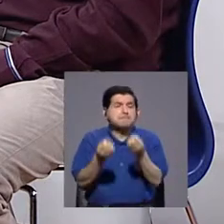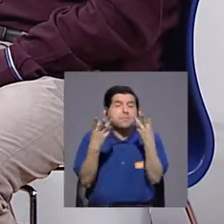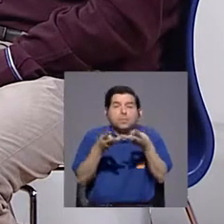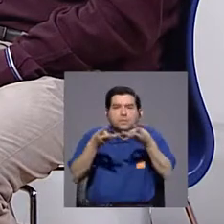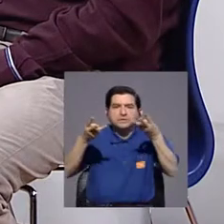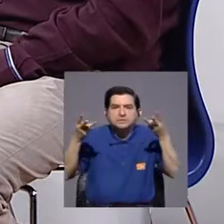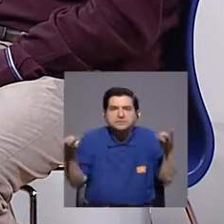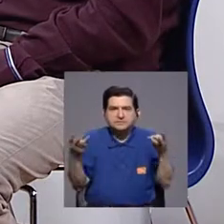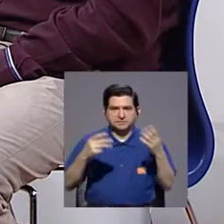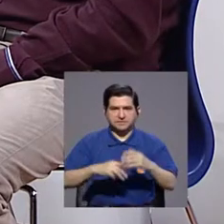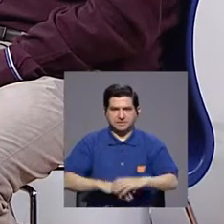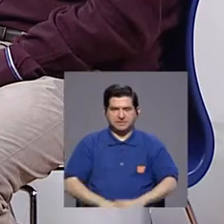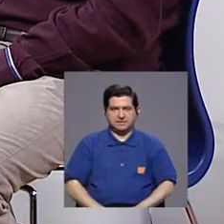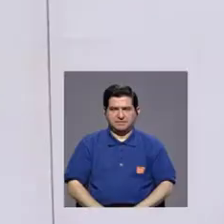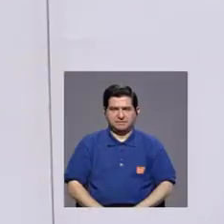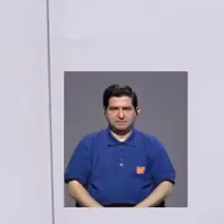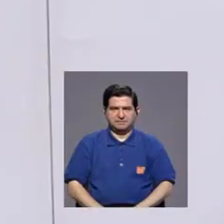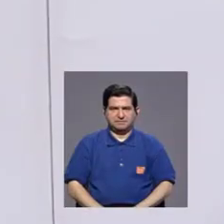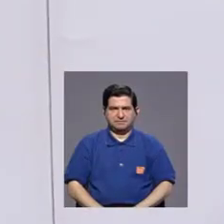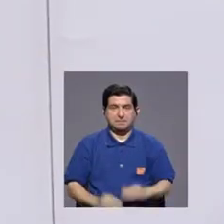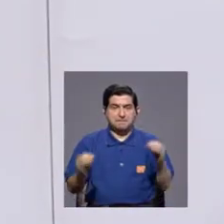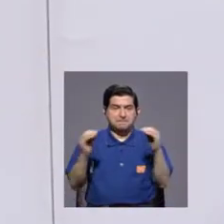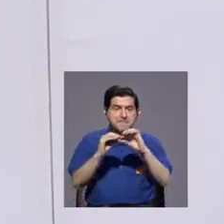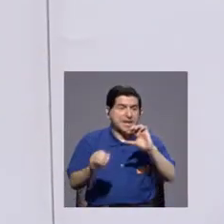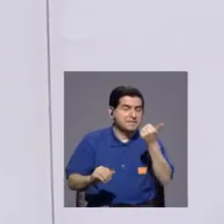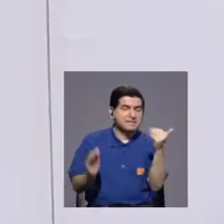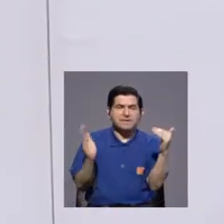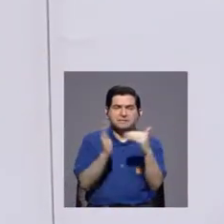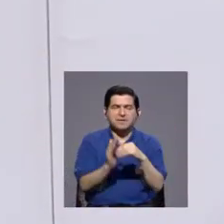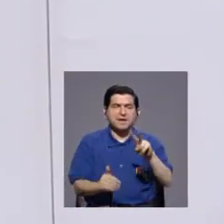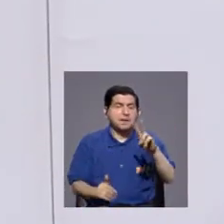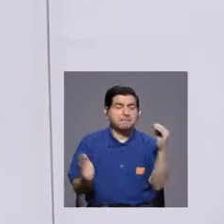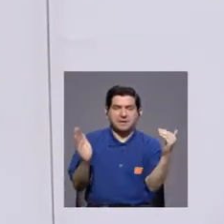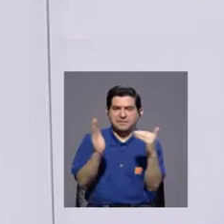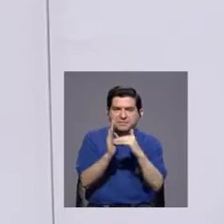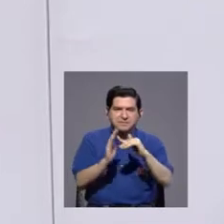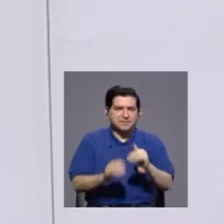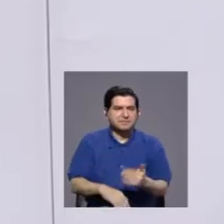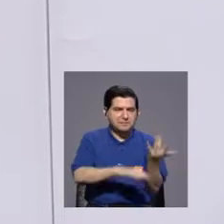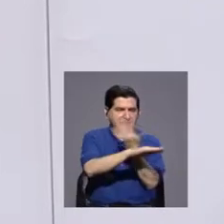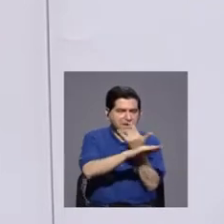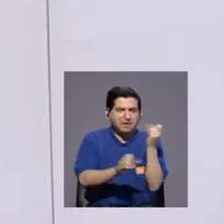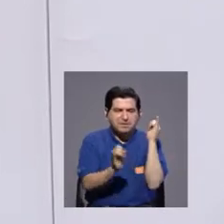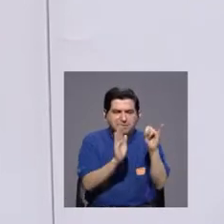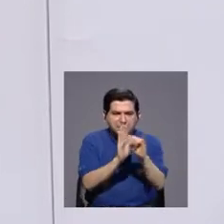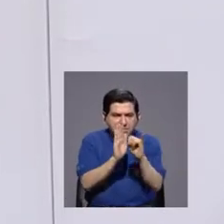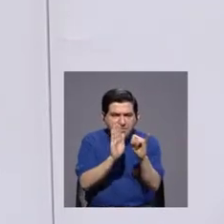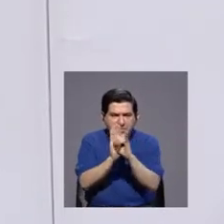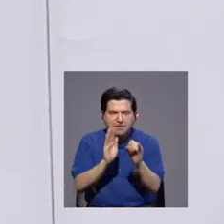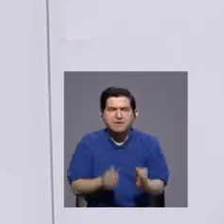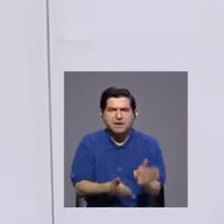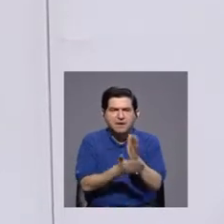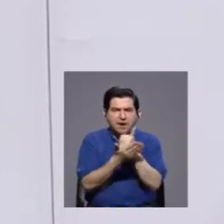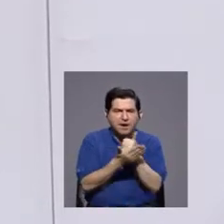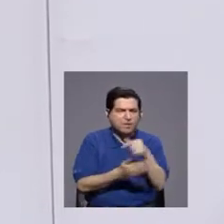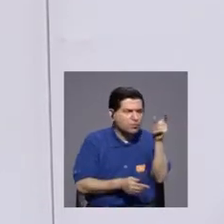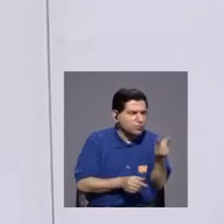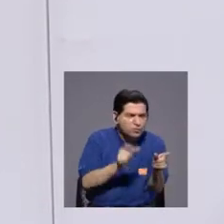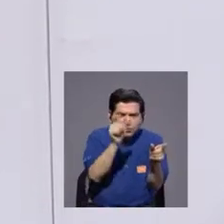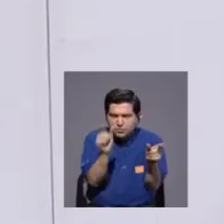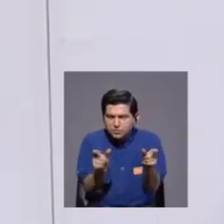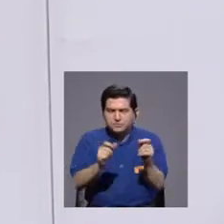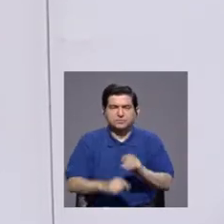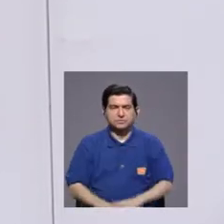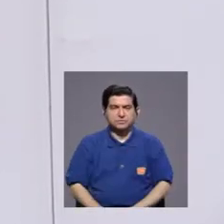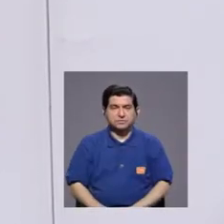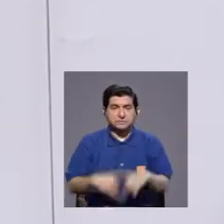material más de 10 mil 20 mil plantas para poder llegar a identificar unos cuantos individuos en este